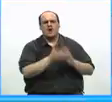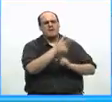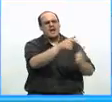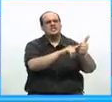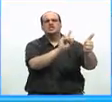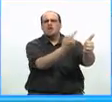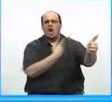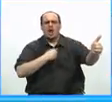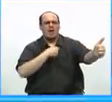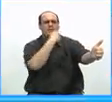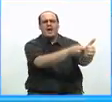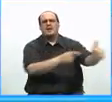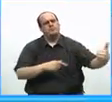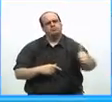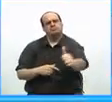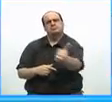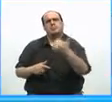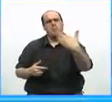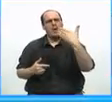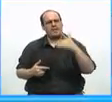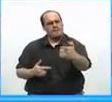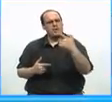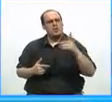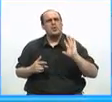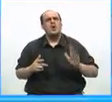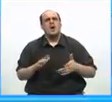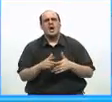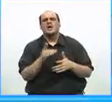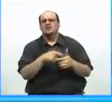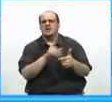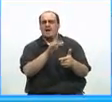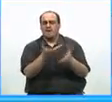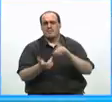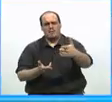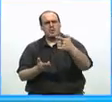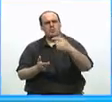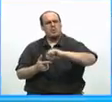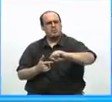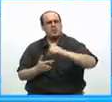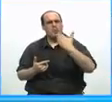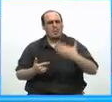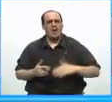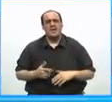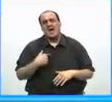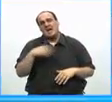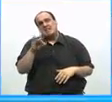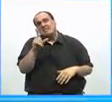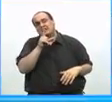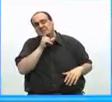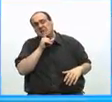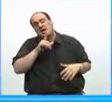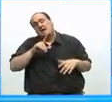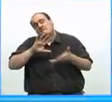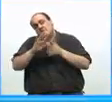posible y tenga Libertad para hacer lo que quiere y de esa manera generar Peligro en el área rival y otro os entrenadores que me da la impresión que es más del estilo de dio